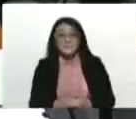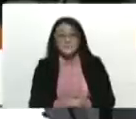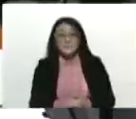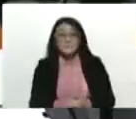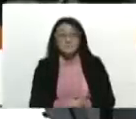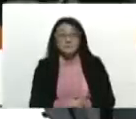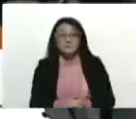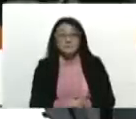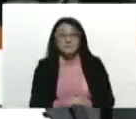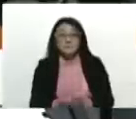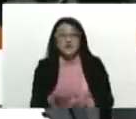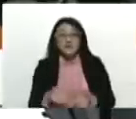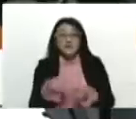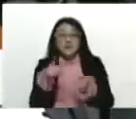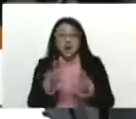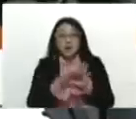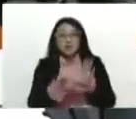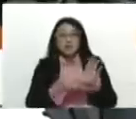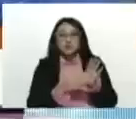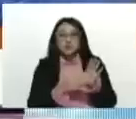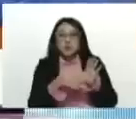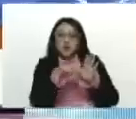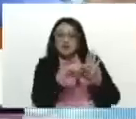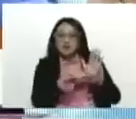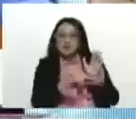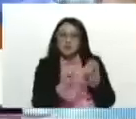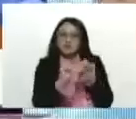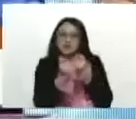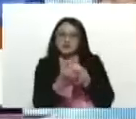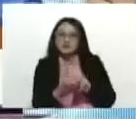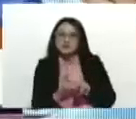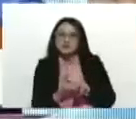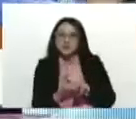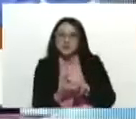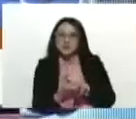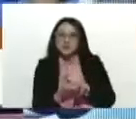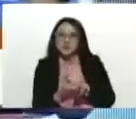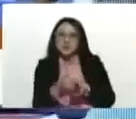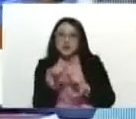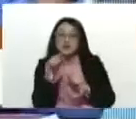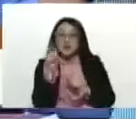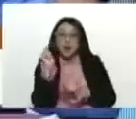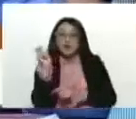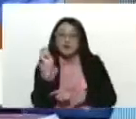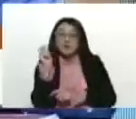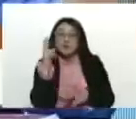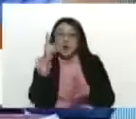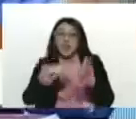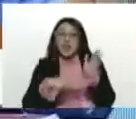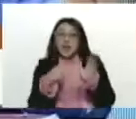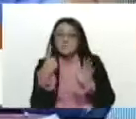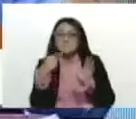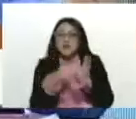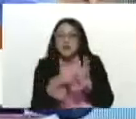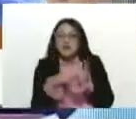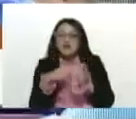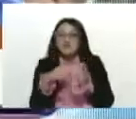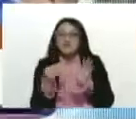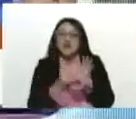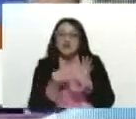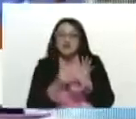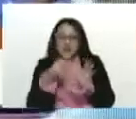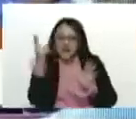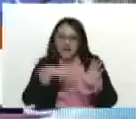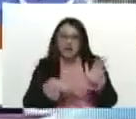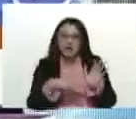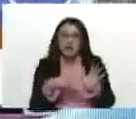que derogaba esta Constitución un estatuto de transición mire esta Constitución le da la mil veces si quiere yo no